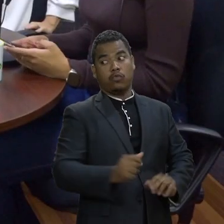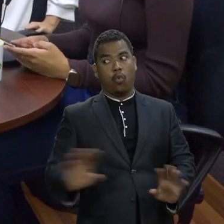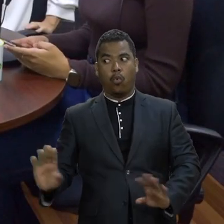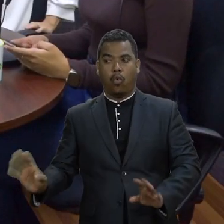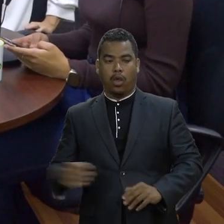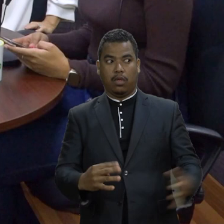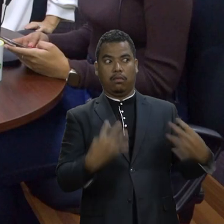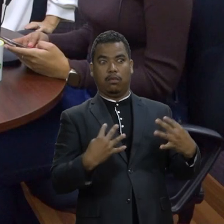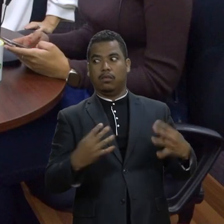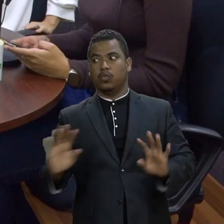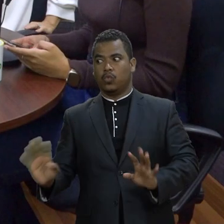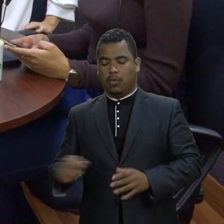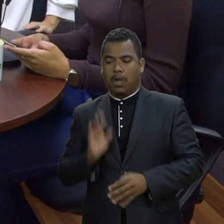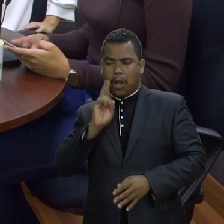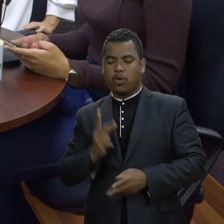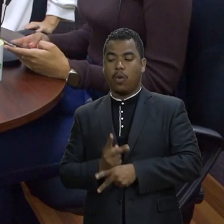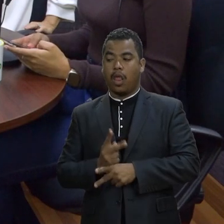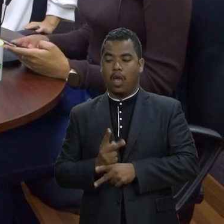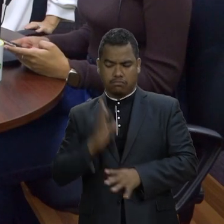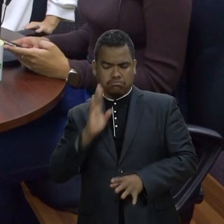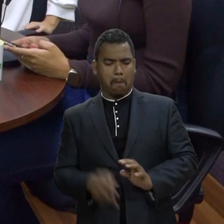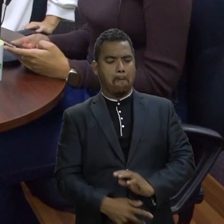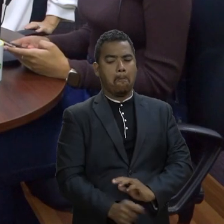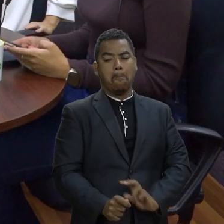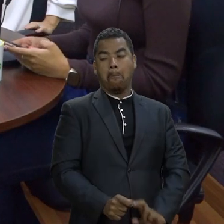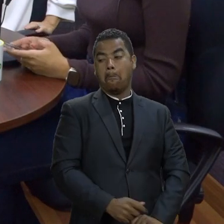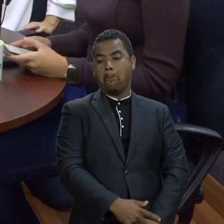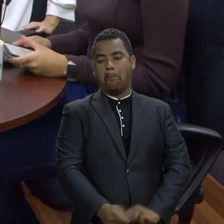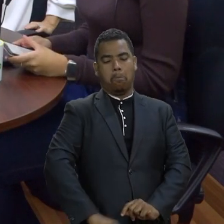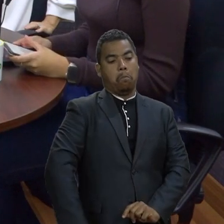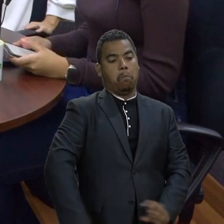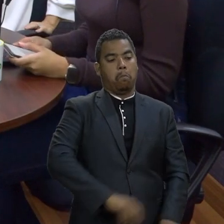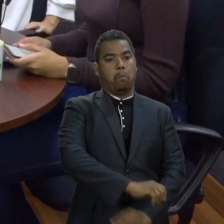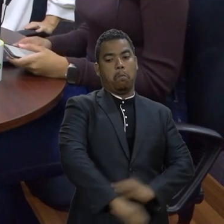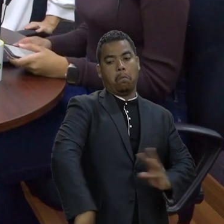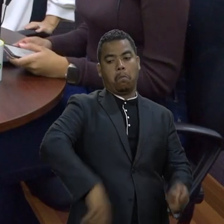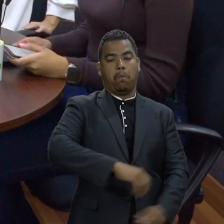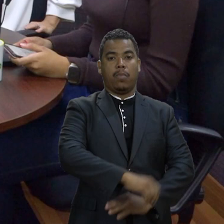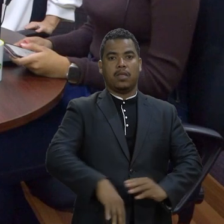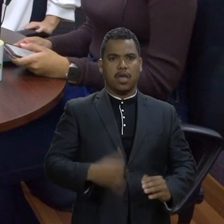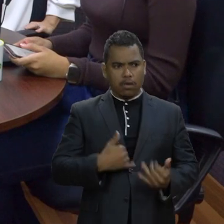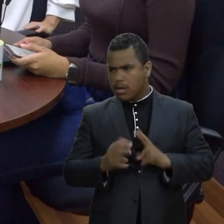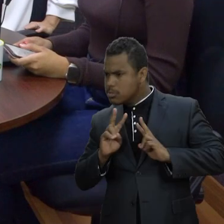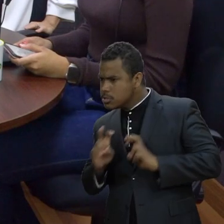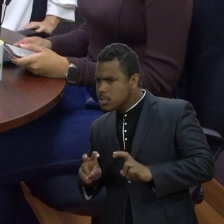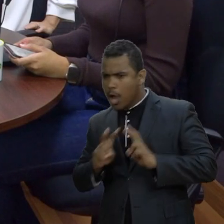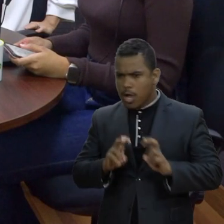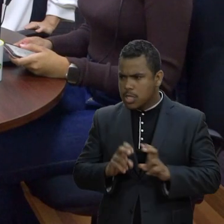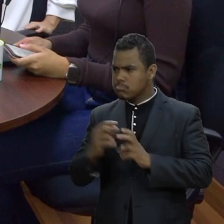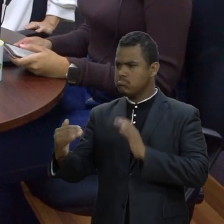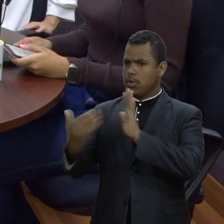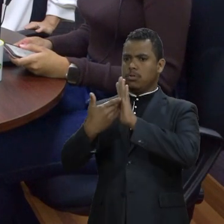pregunta. Nosotros estudiantes de la Escuela de Comunicación, una persona que es, por así decirlo, idolatrada entre muchos de nosotros,